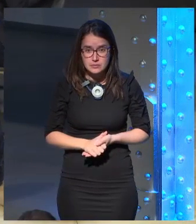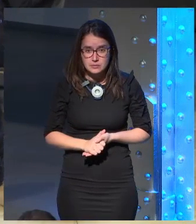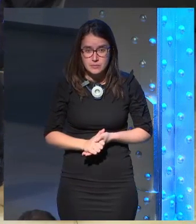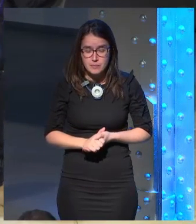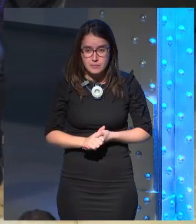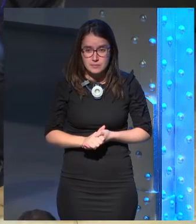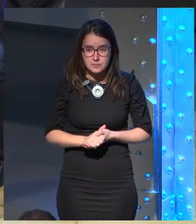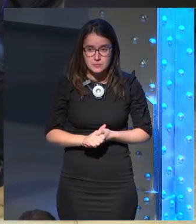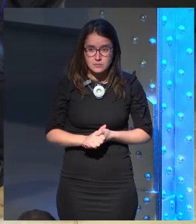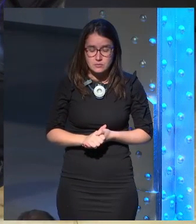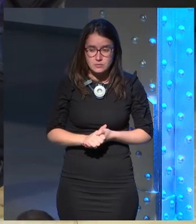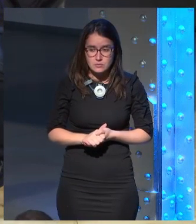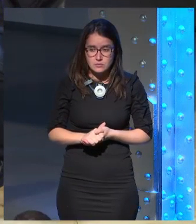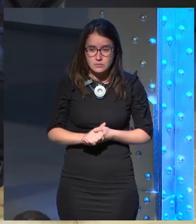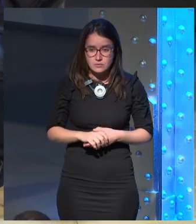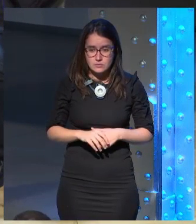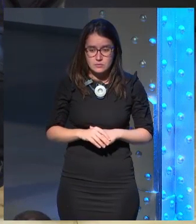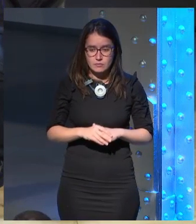Allí.